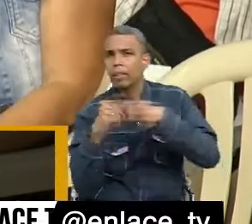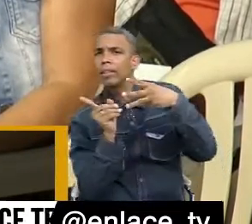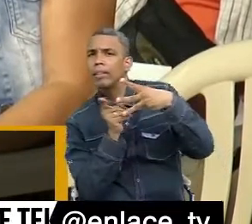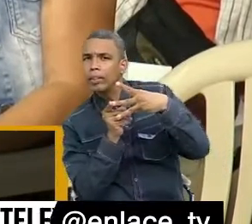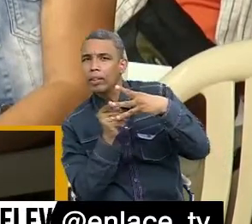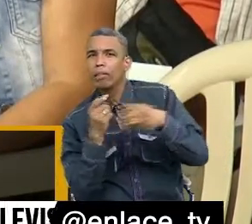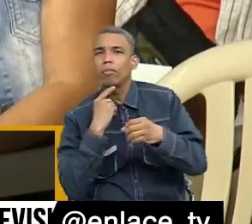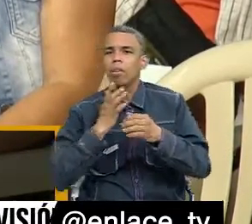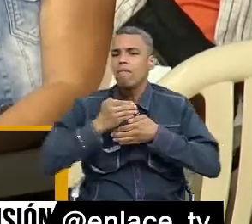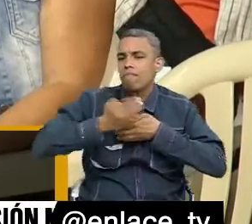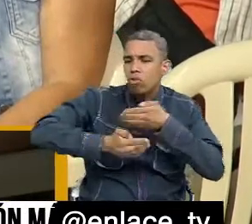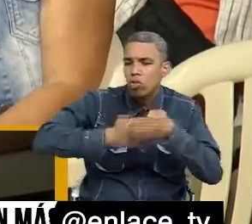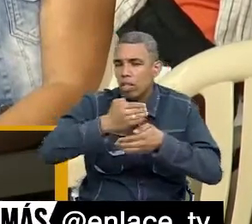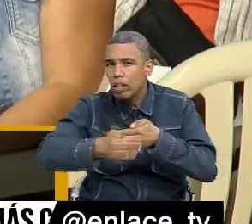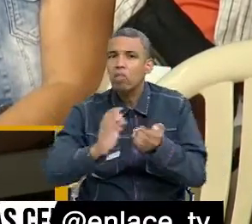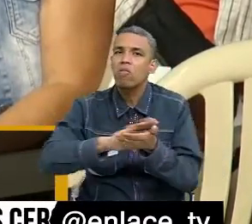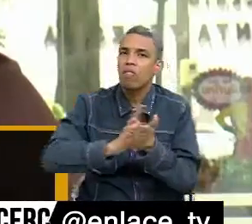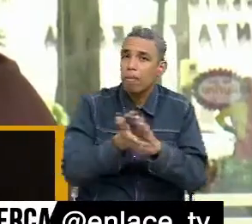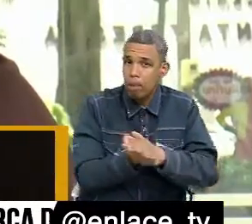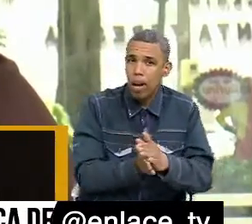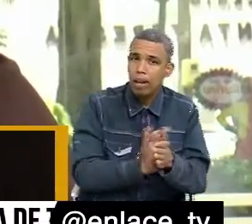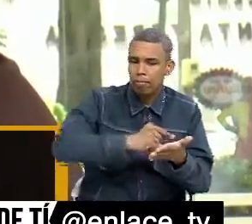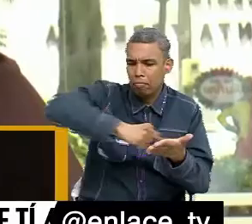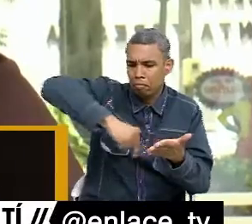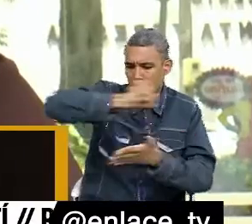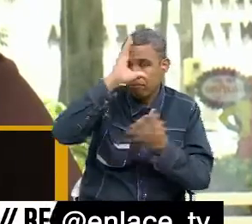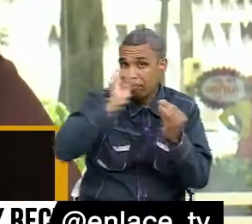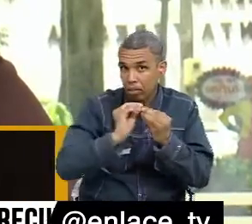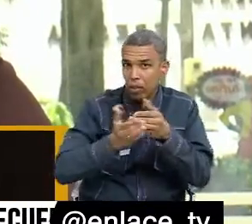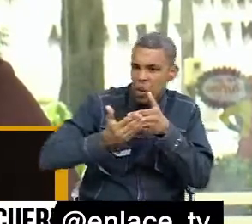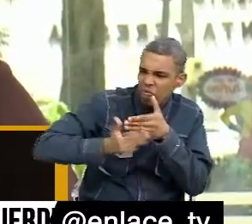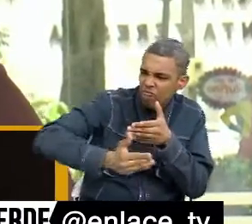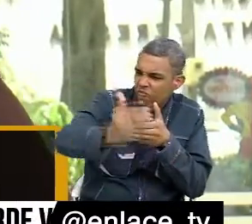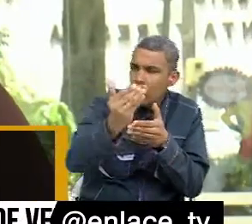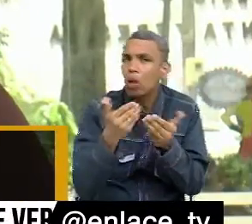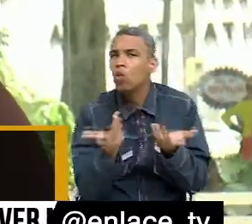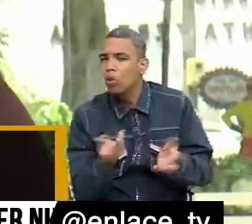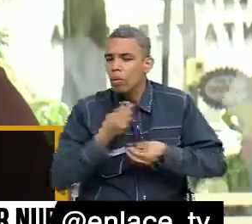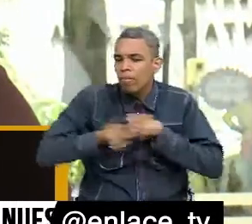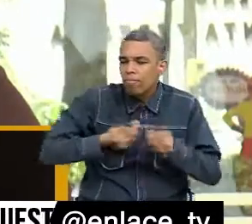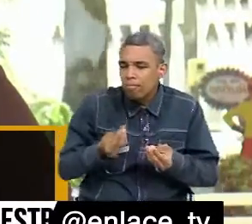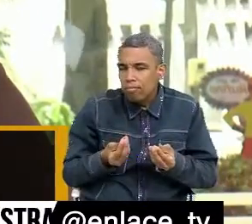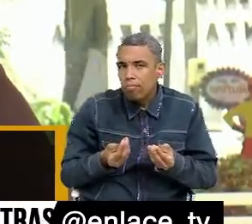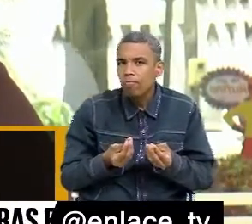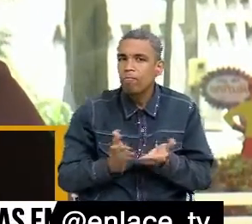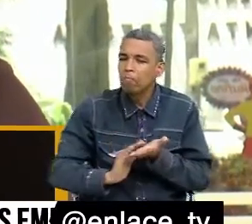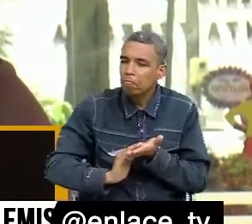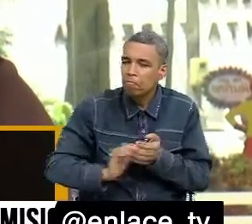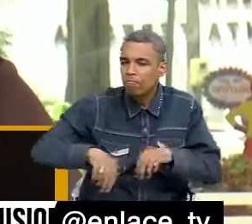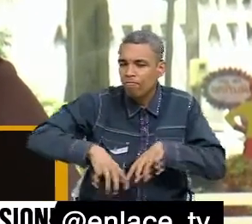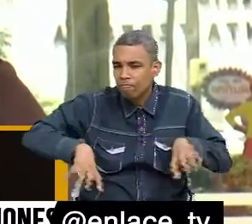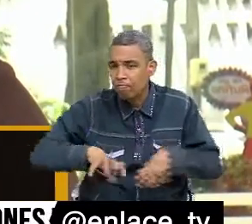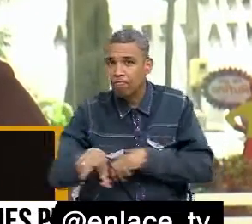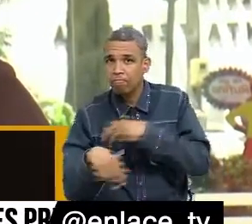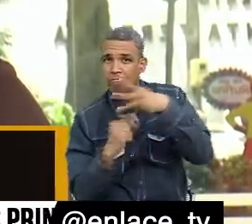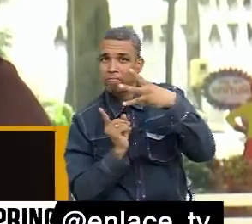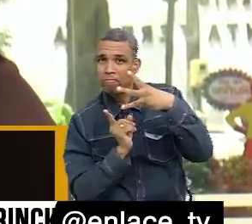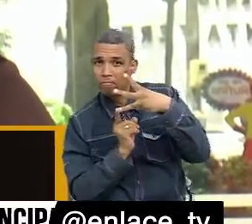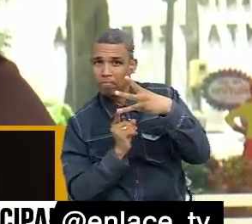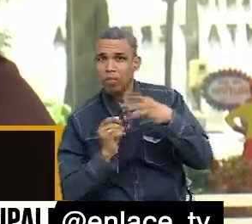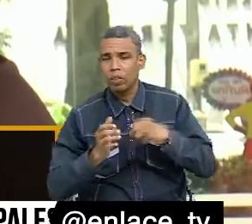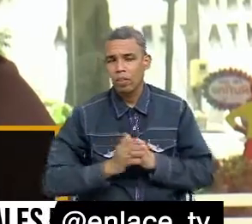tratar. También se va a dar algunas capacitaciones en lo que tiene que ver el rol de la JAL en sí, con el tema de posconflicto